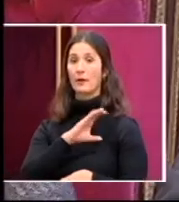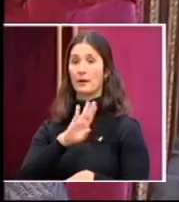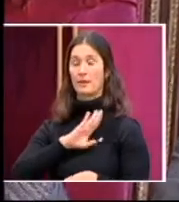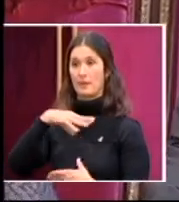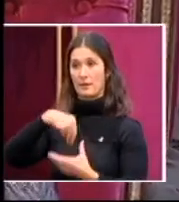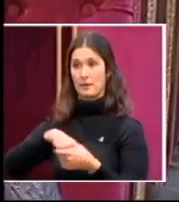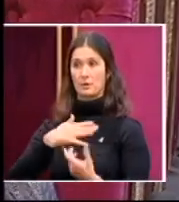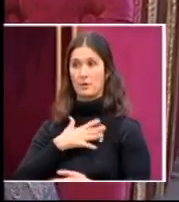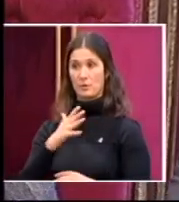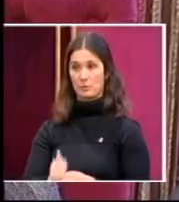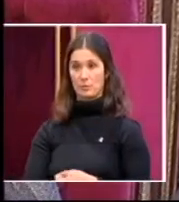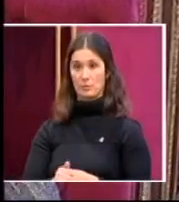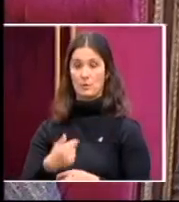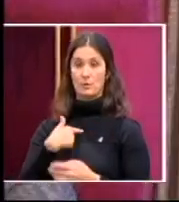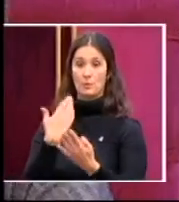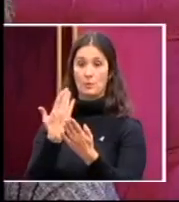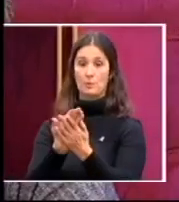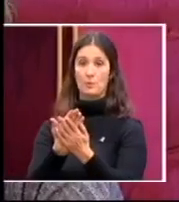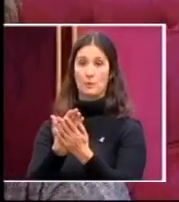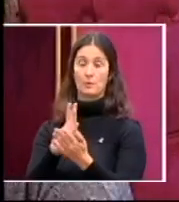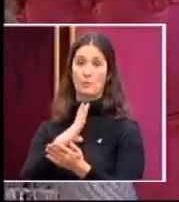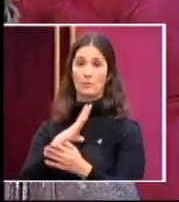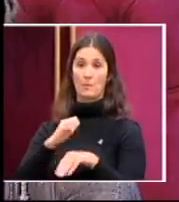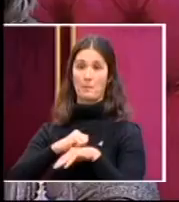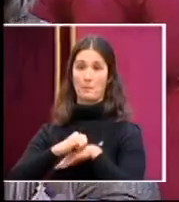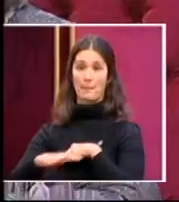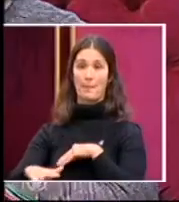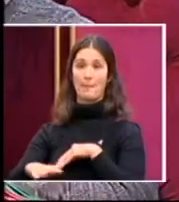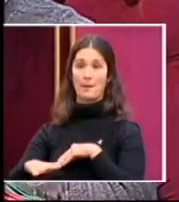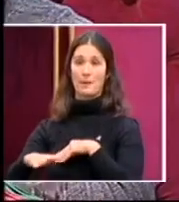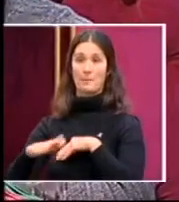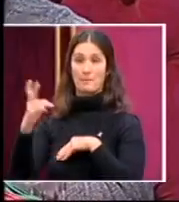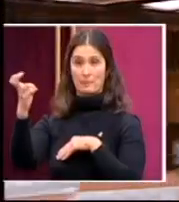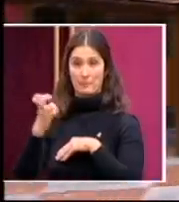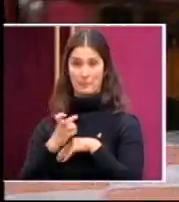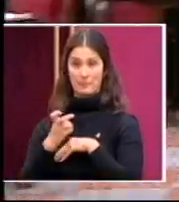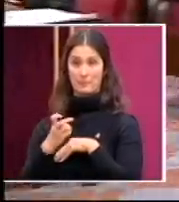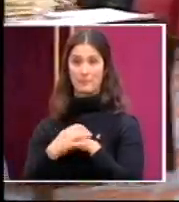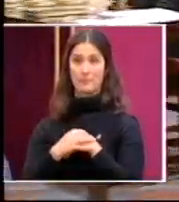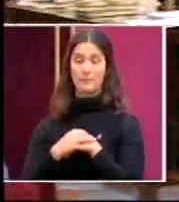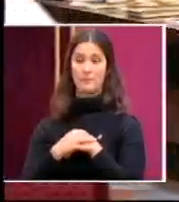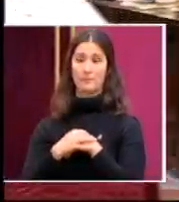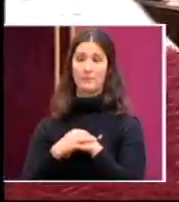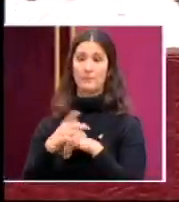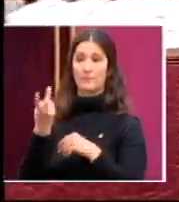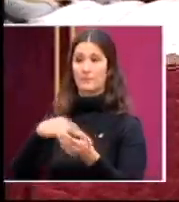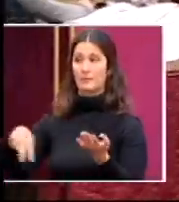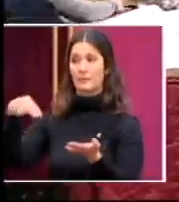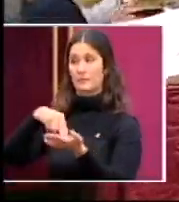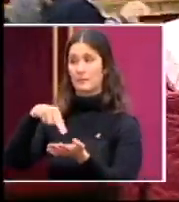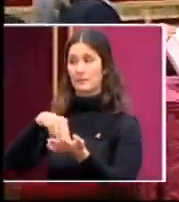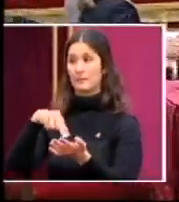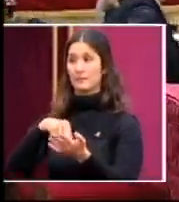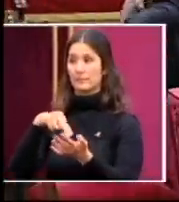este ayuntamiento. Le ruego, María del Mar, que se adelante. Le ruego a los corporativos que se pongan de pie para